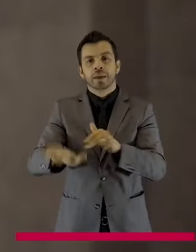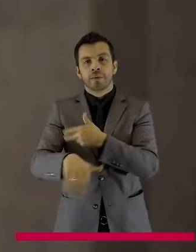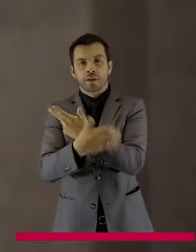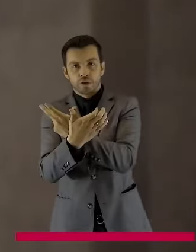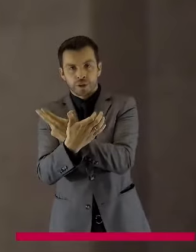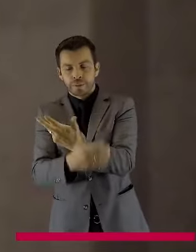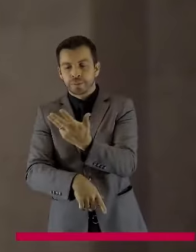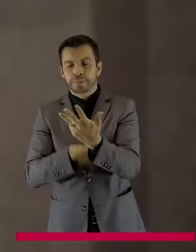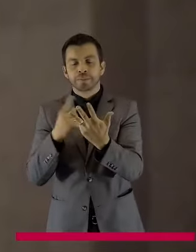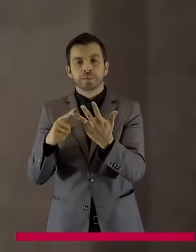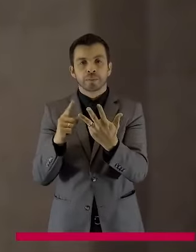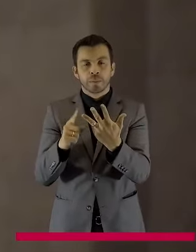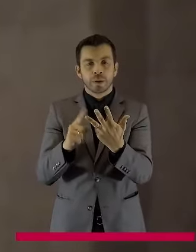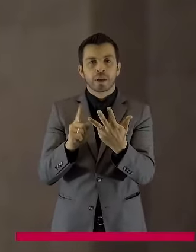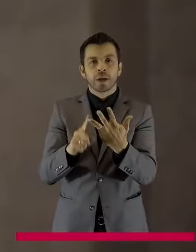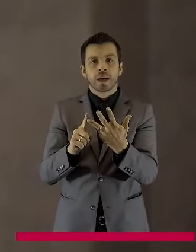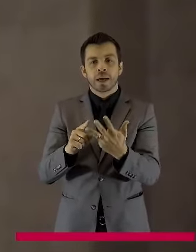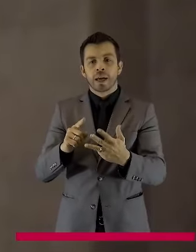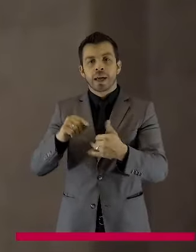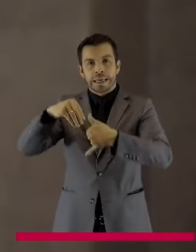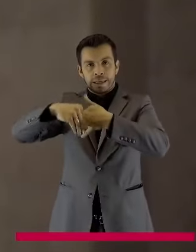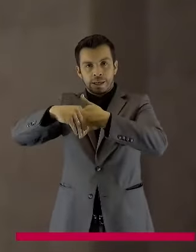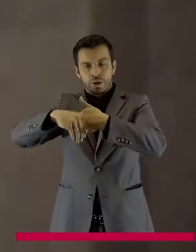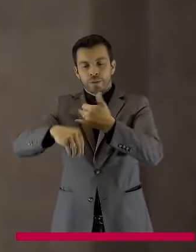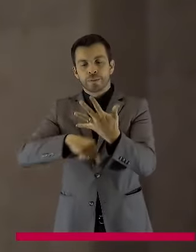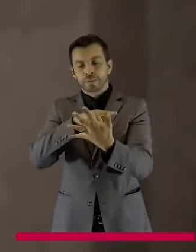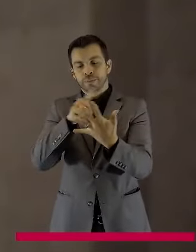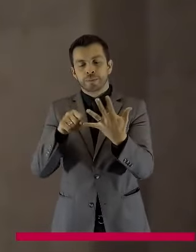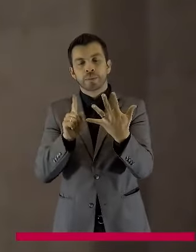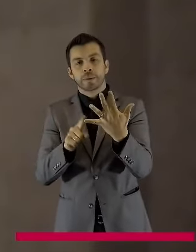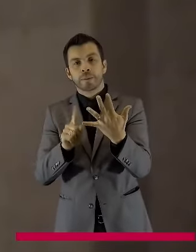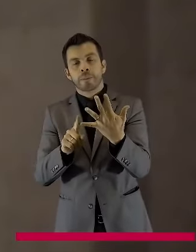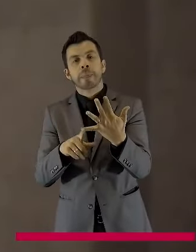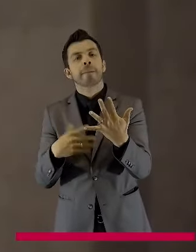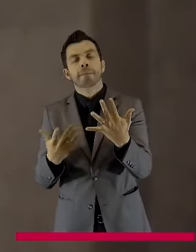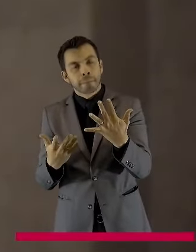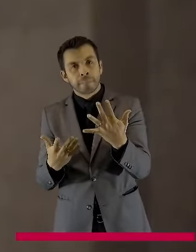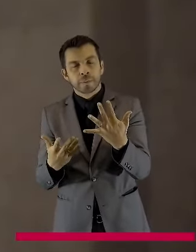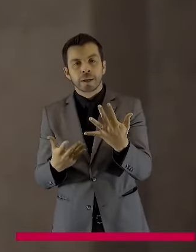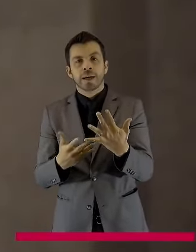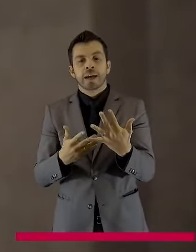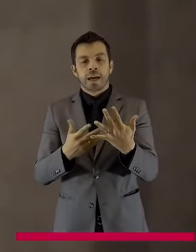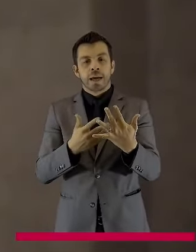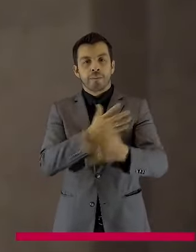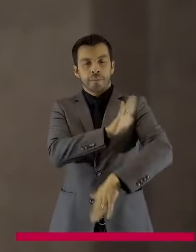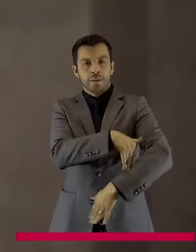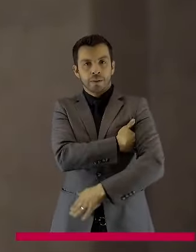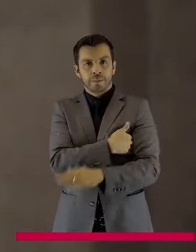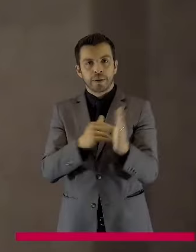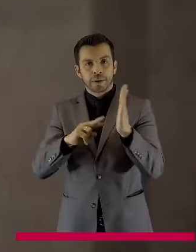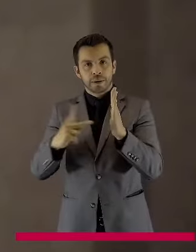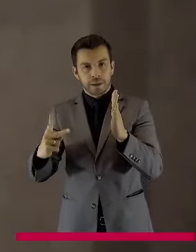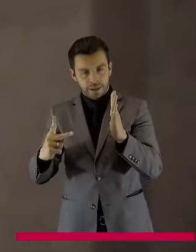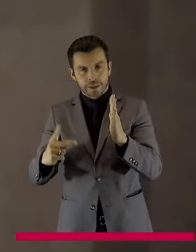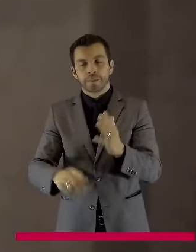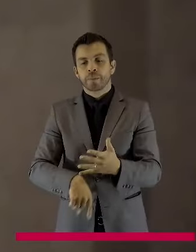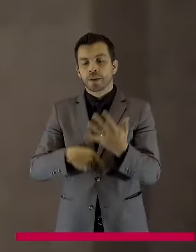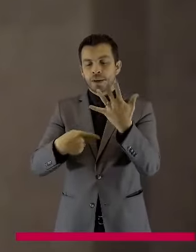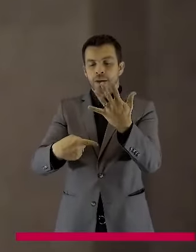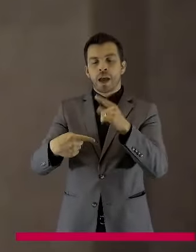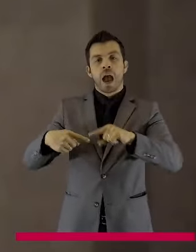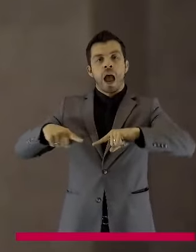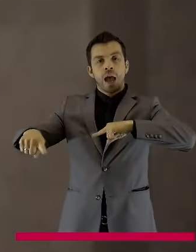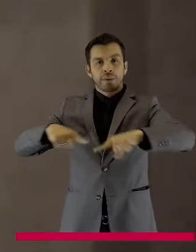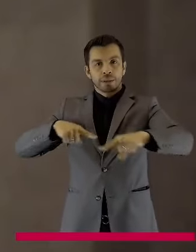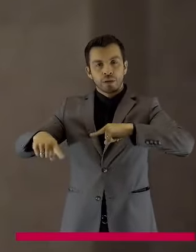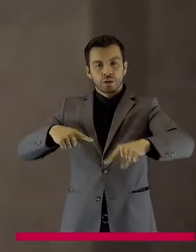Pueblo, Interior y Ministerio de las TIC, el Departamento Administrativo de la